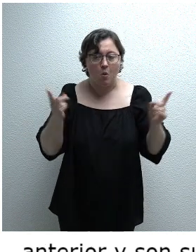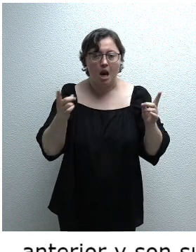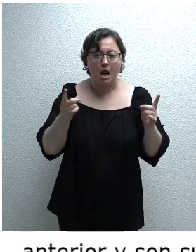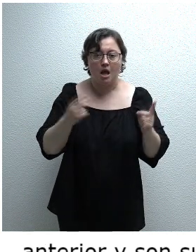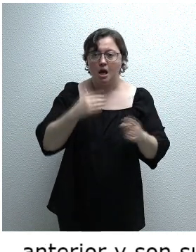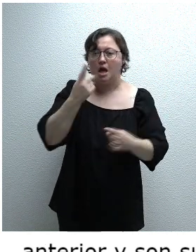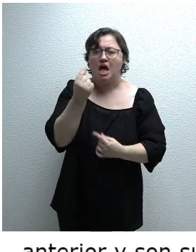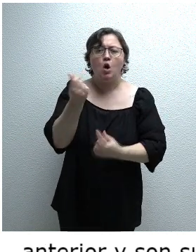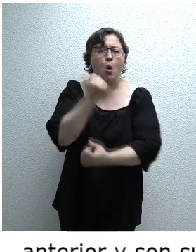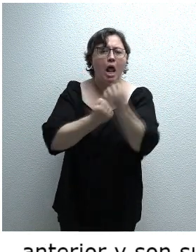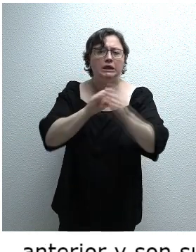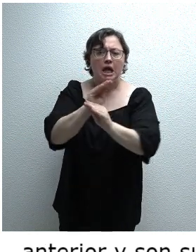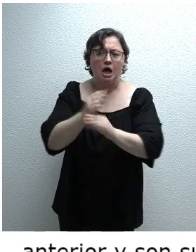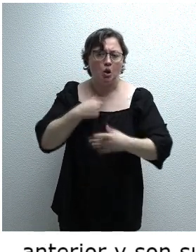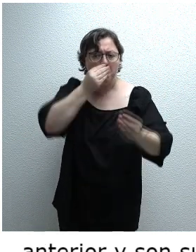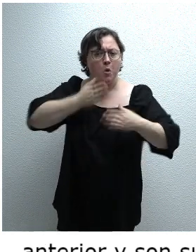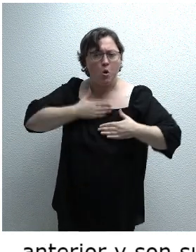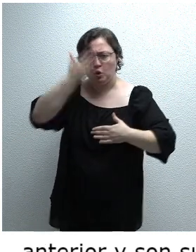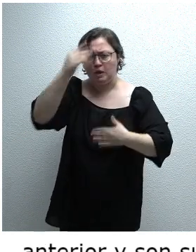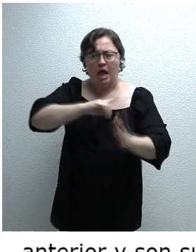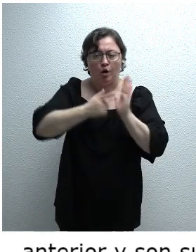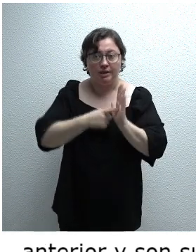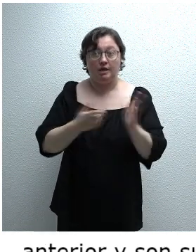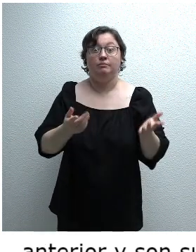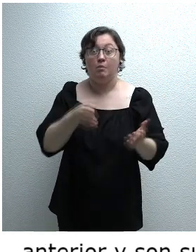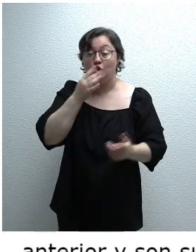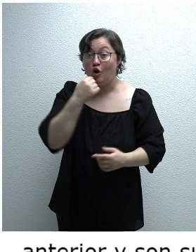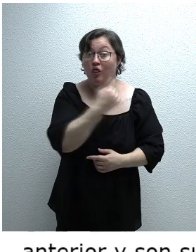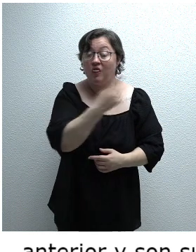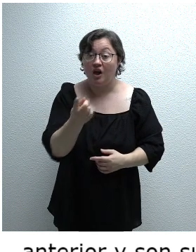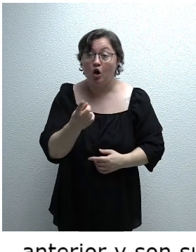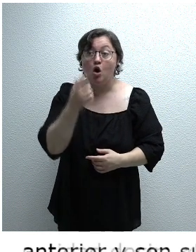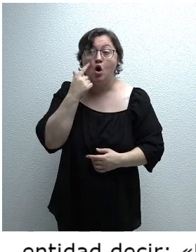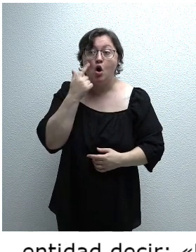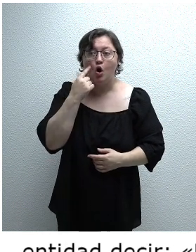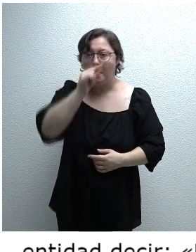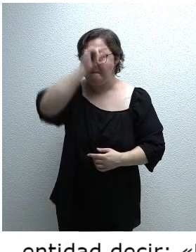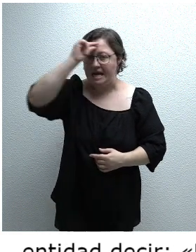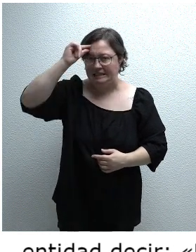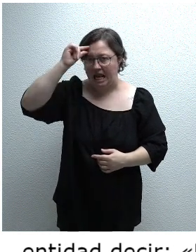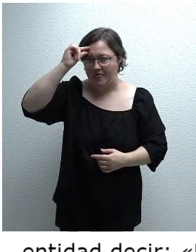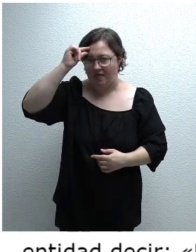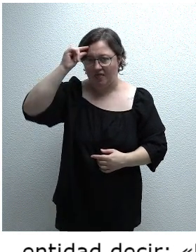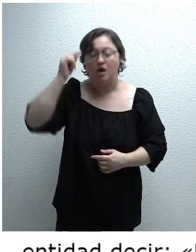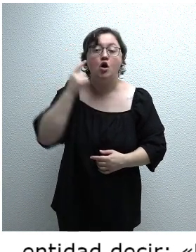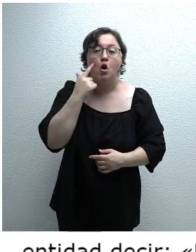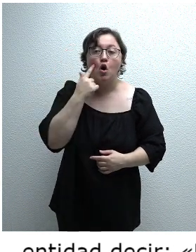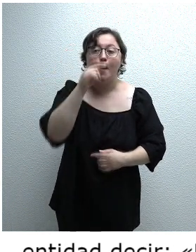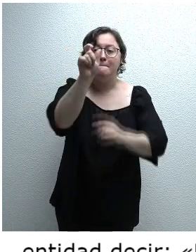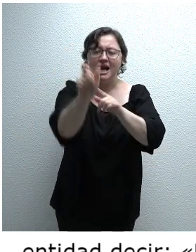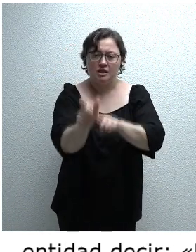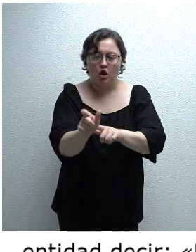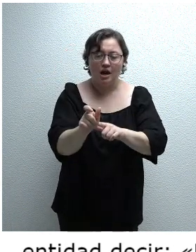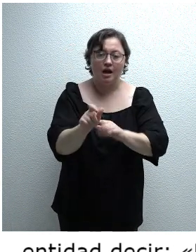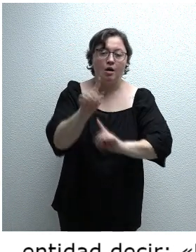una curatela, yo lo sustituyo, ¿no? Por eso insisto tanto en el tema de las mentalidades, porque se ve persona con problemas de